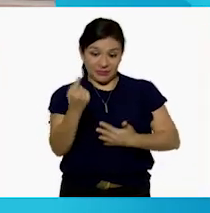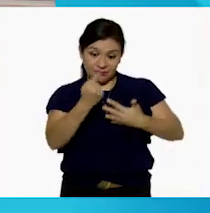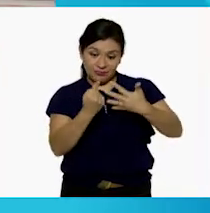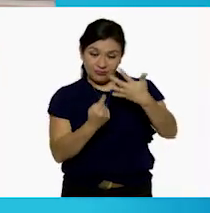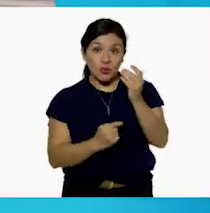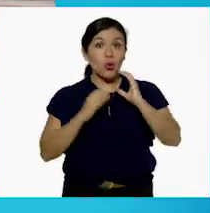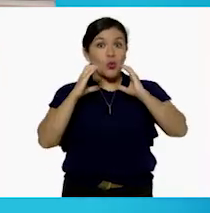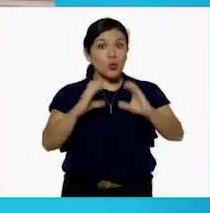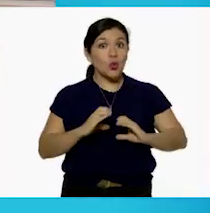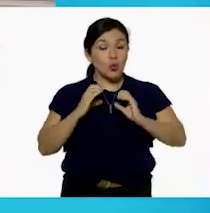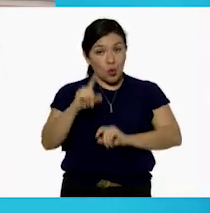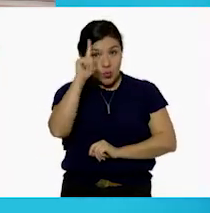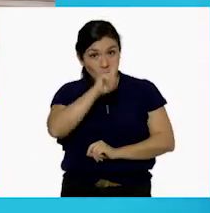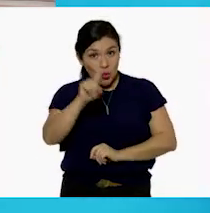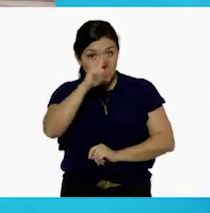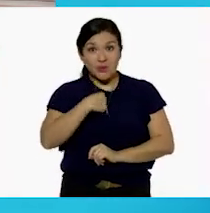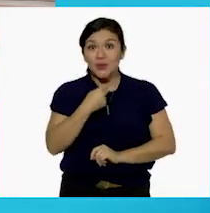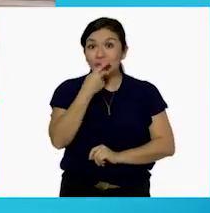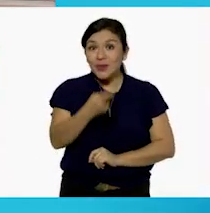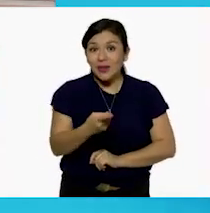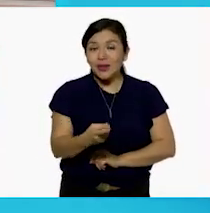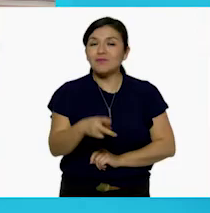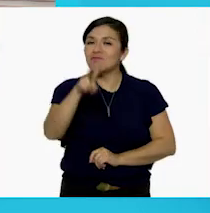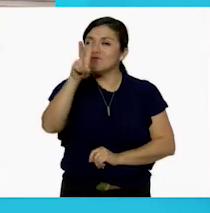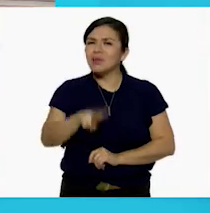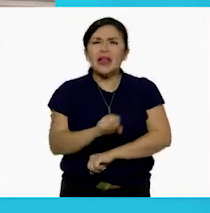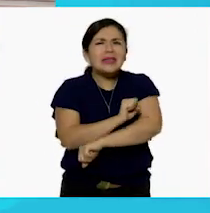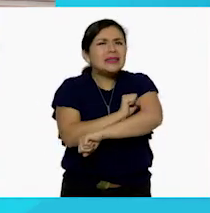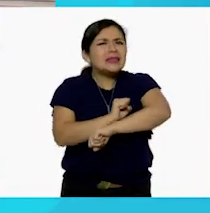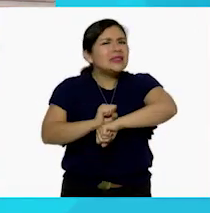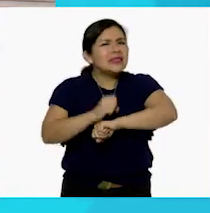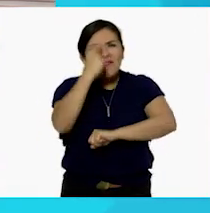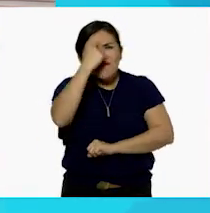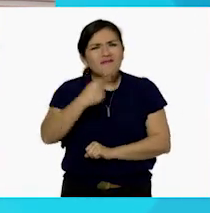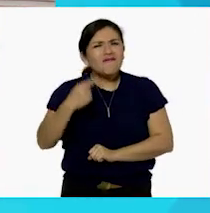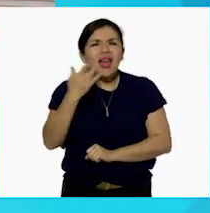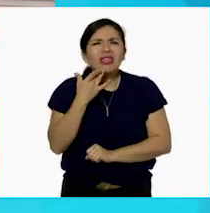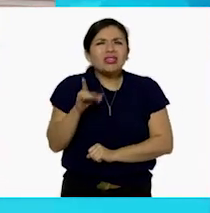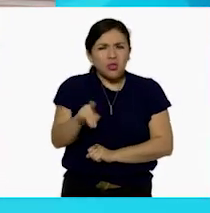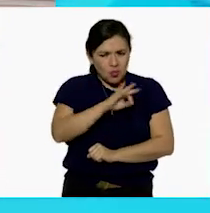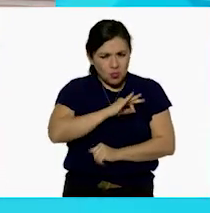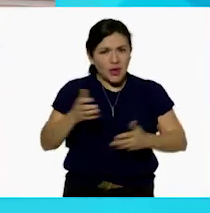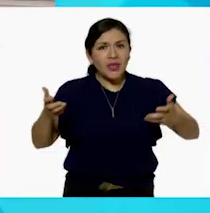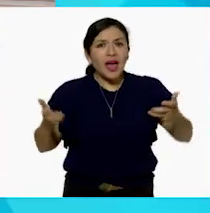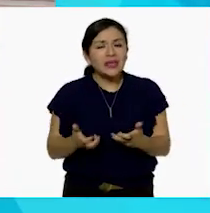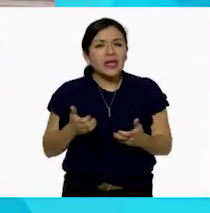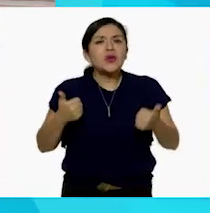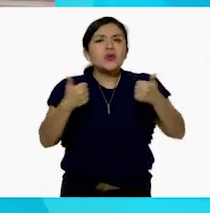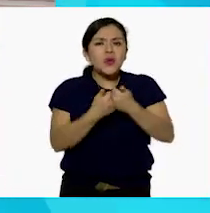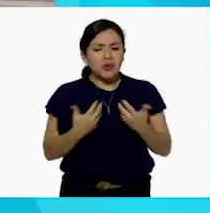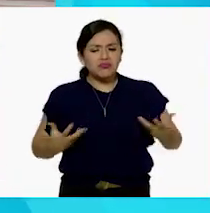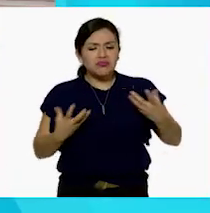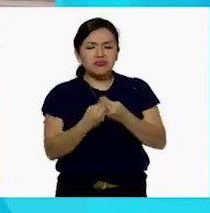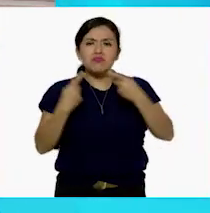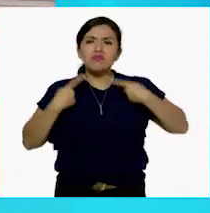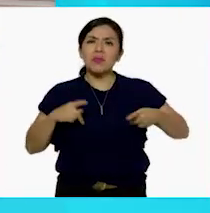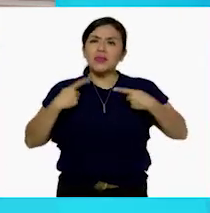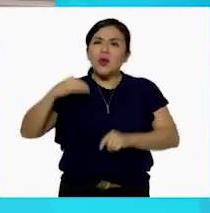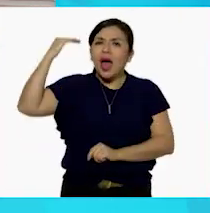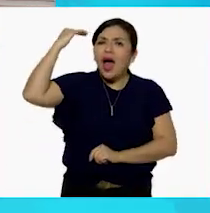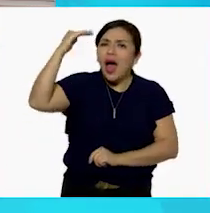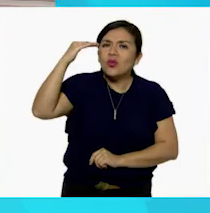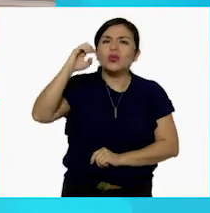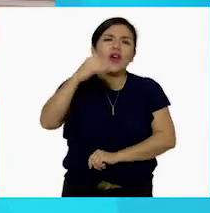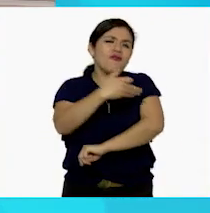Estos cuidados que acabo de mencionar son tan sencillos que los puedes realizar en compañía de un adulto o de